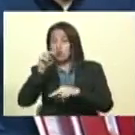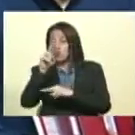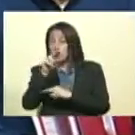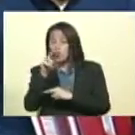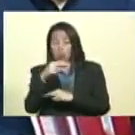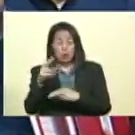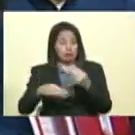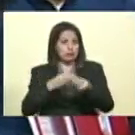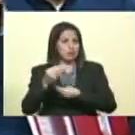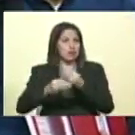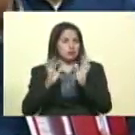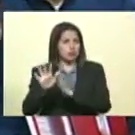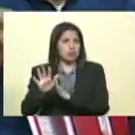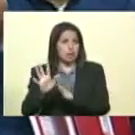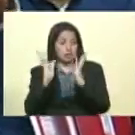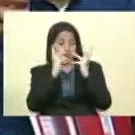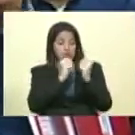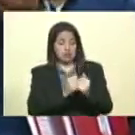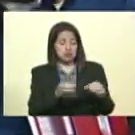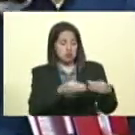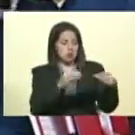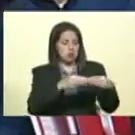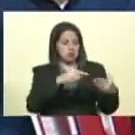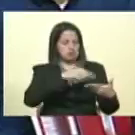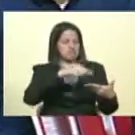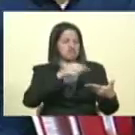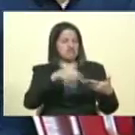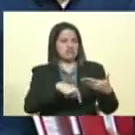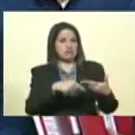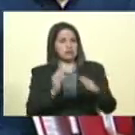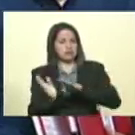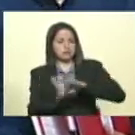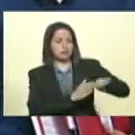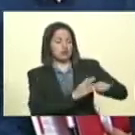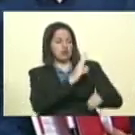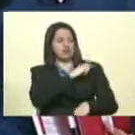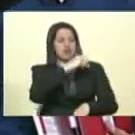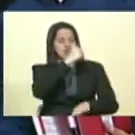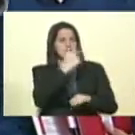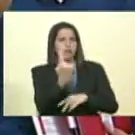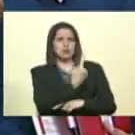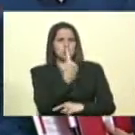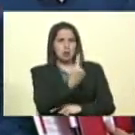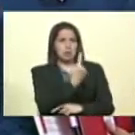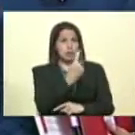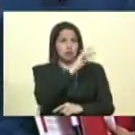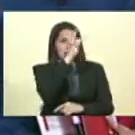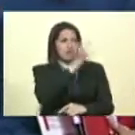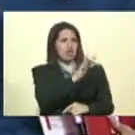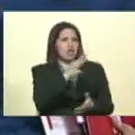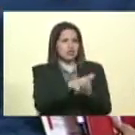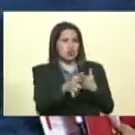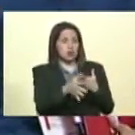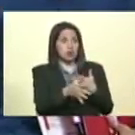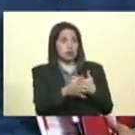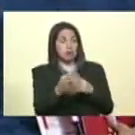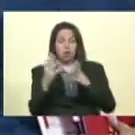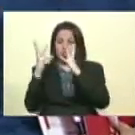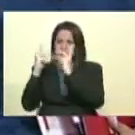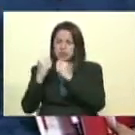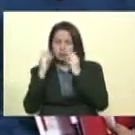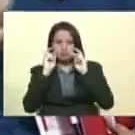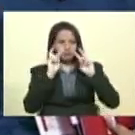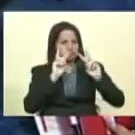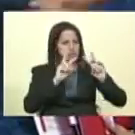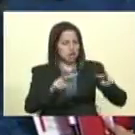porque generalmente la administración de las contrataciones colectivas se quedaba nada más en las directivas de los sindicatos y de las federaciones y no se abría su administración a